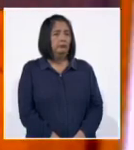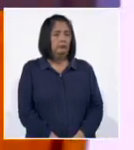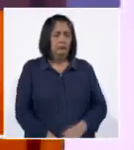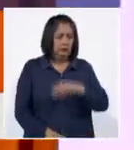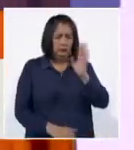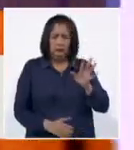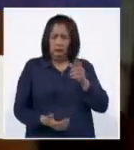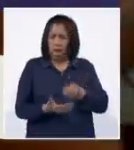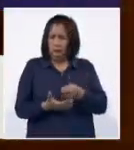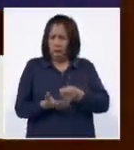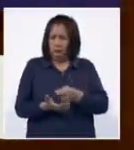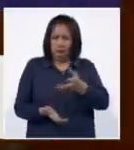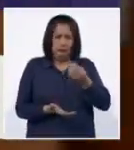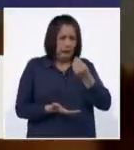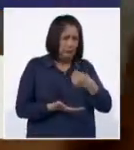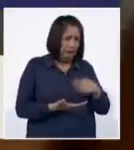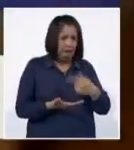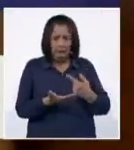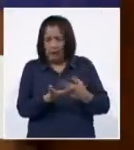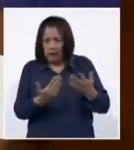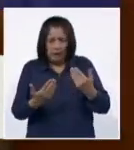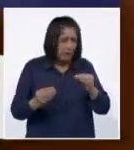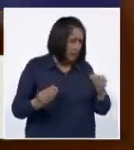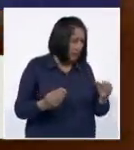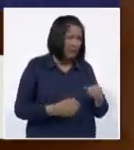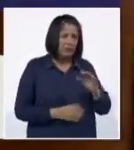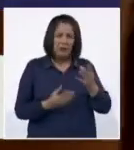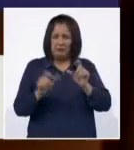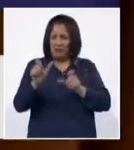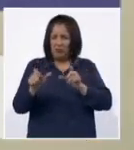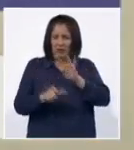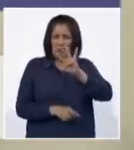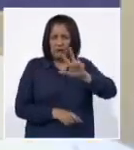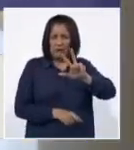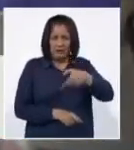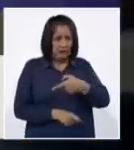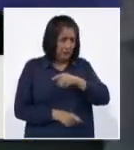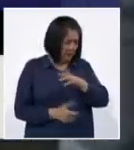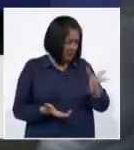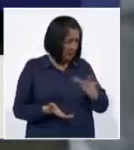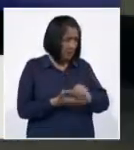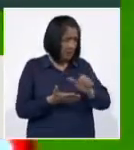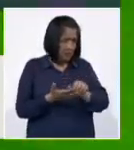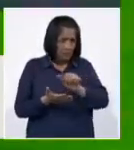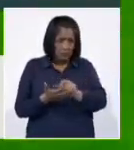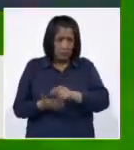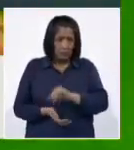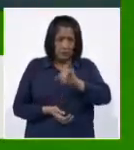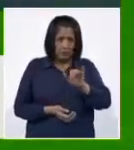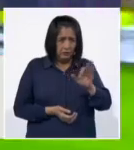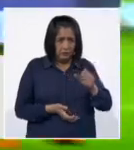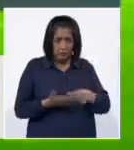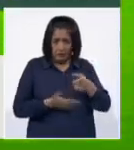una pensión por alimentos desató tanta polémica. Para muchos, los 43.000 soles mensuales que recibe Melissa Klug de Jefferson Farfán